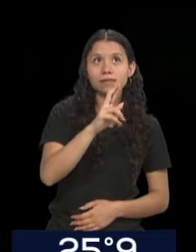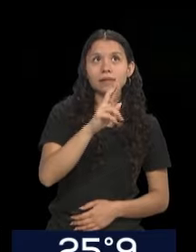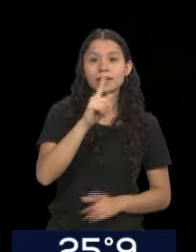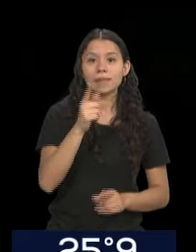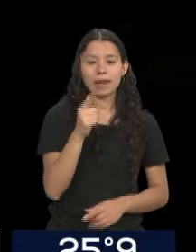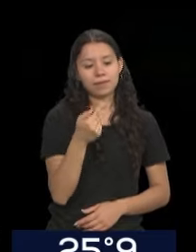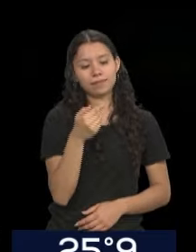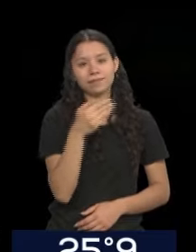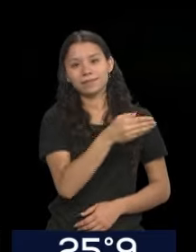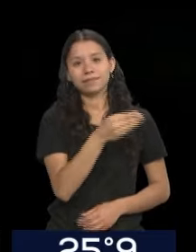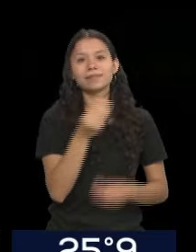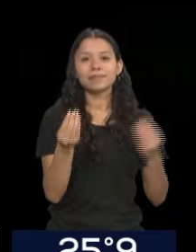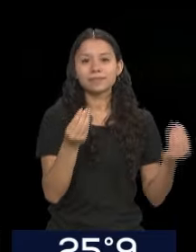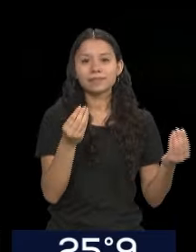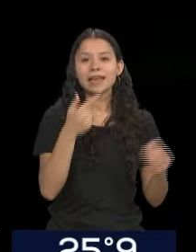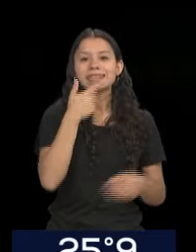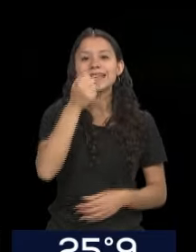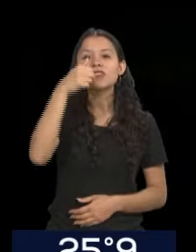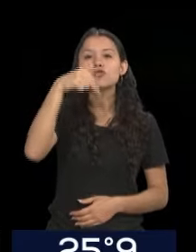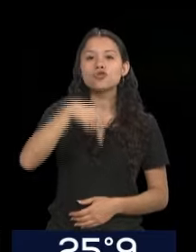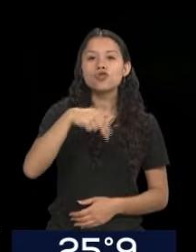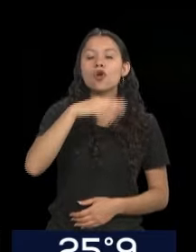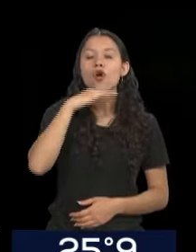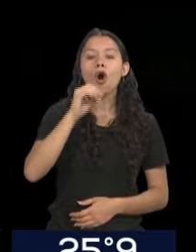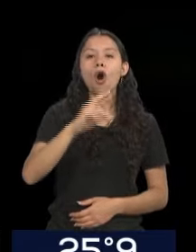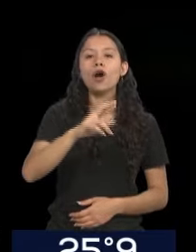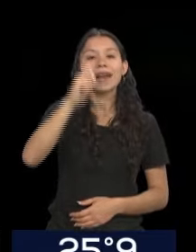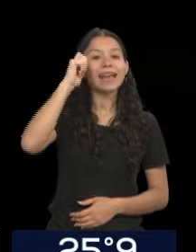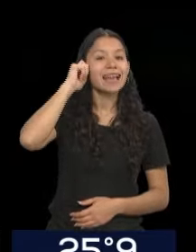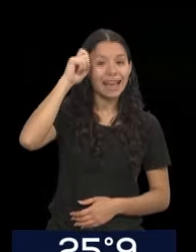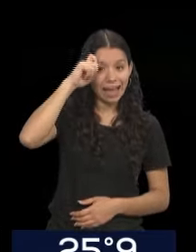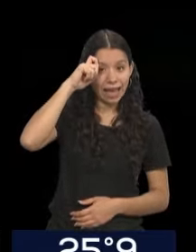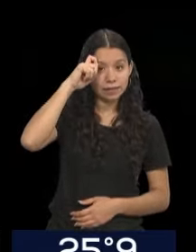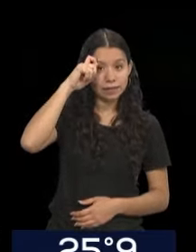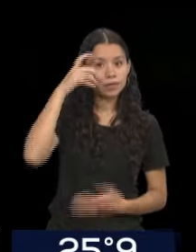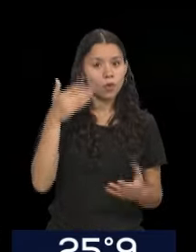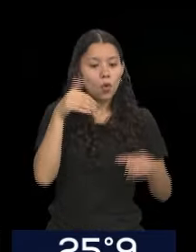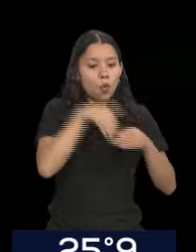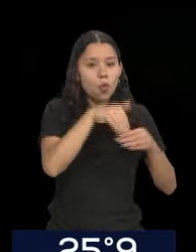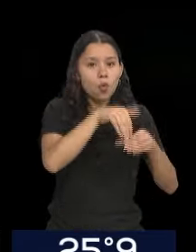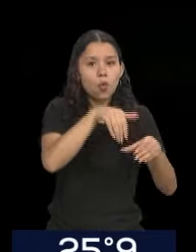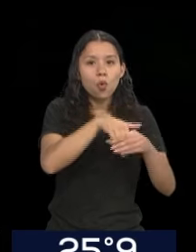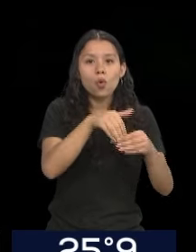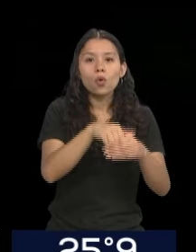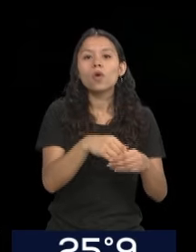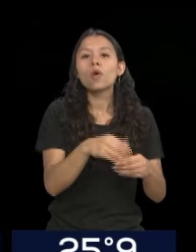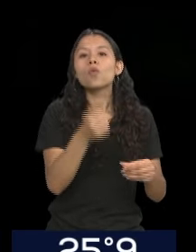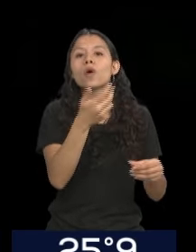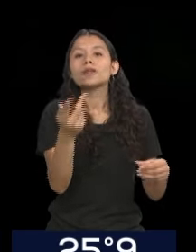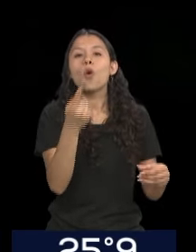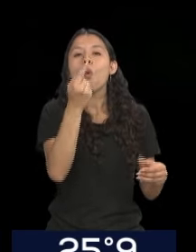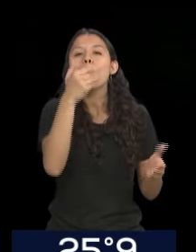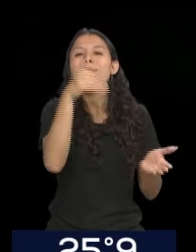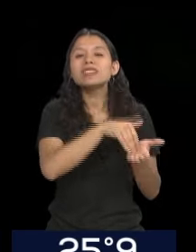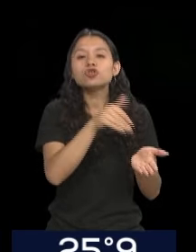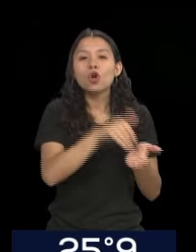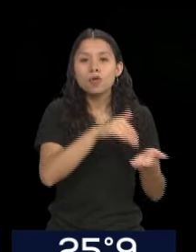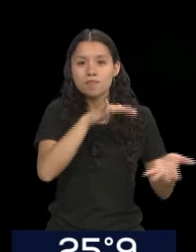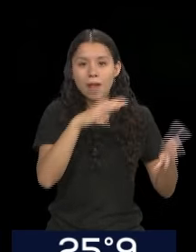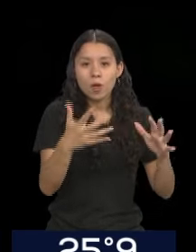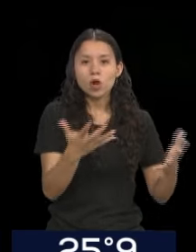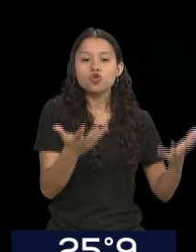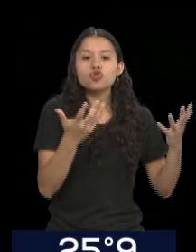San Jorge con reservas comprobadas de casi 1 millón de toneladas de cobre. Ahí lo está mostrando nuestro cursor. Esto es lo que